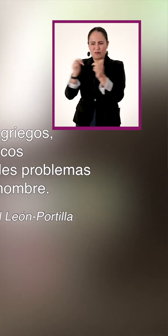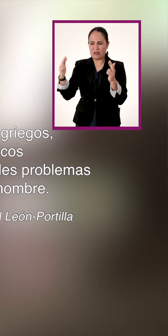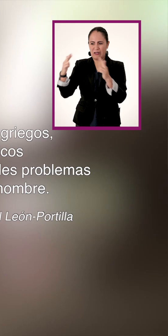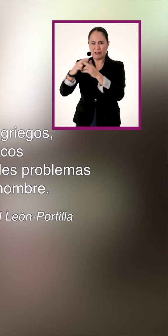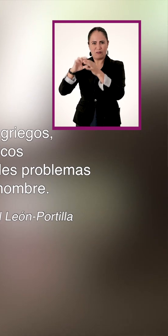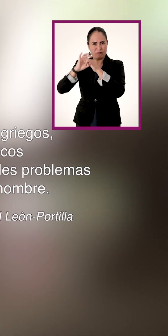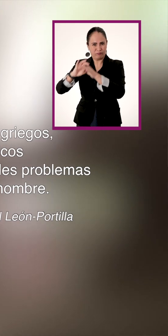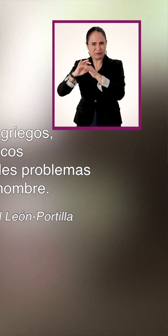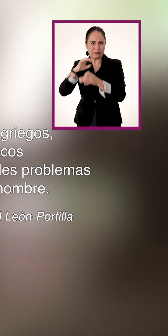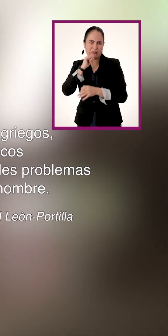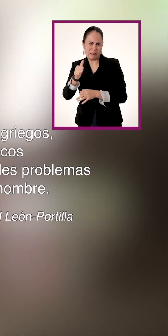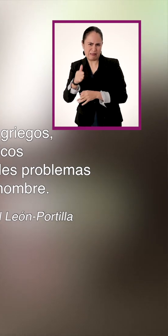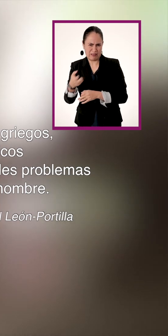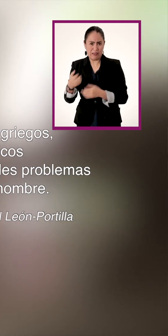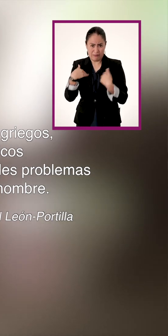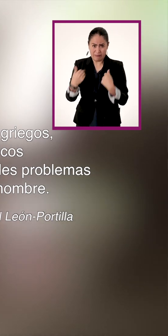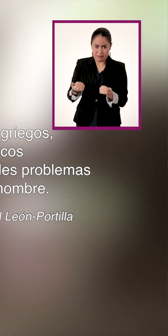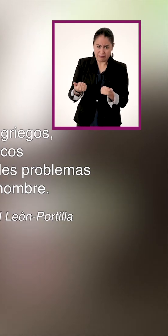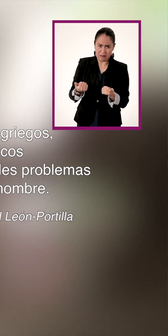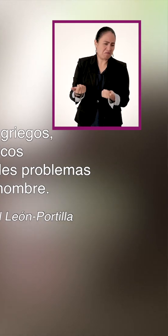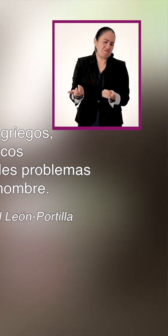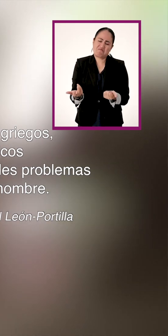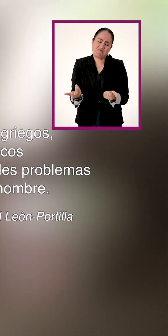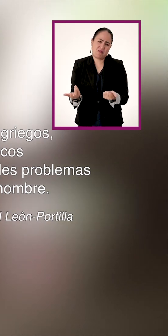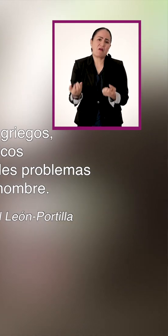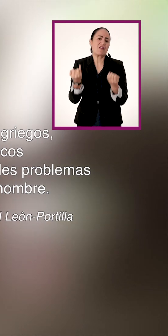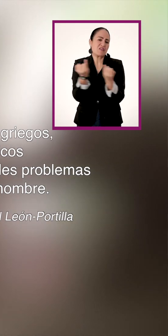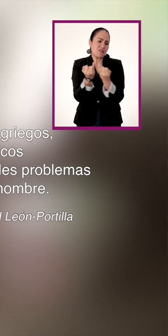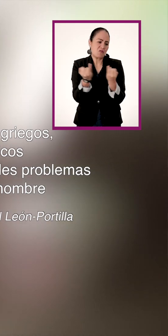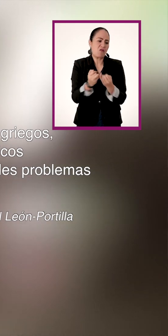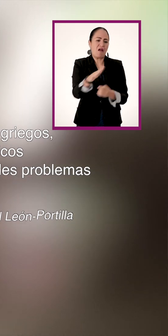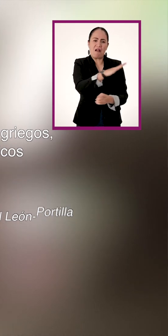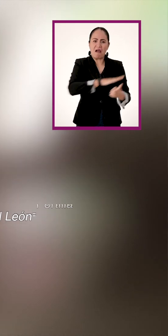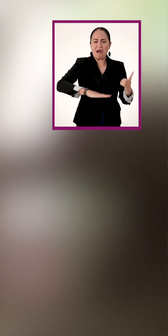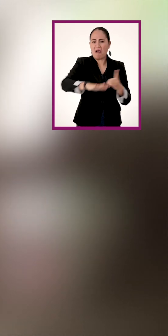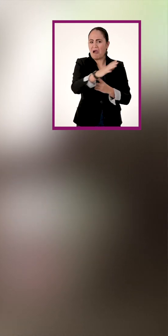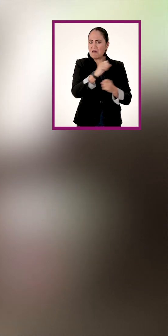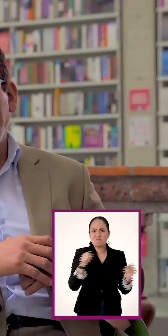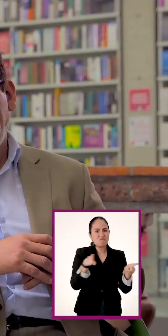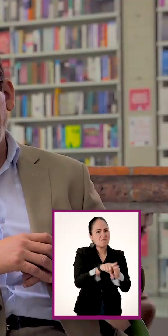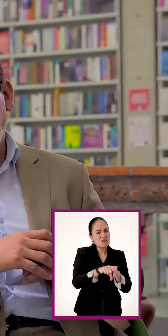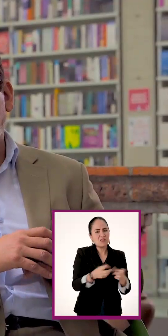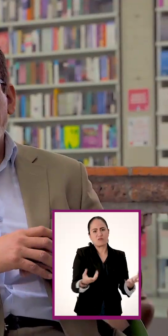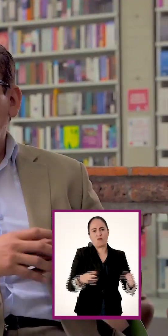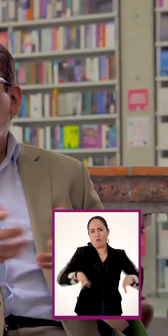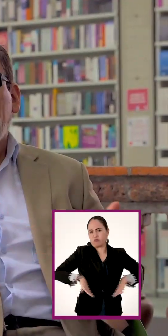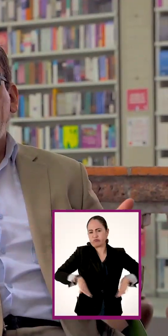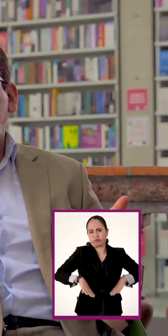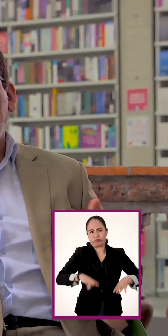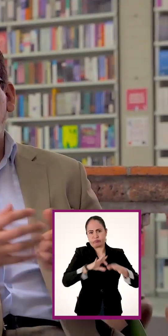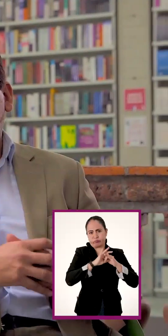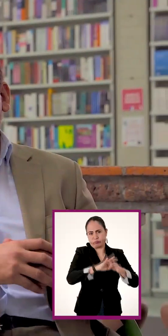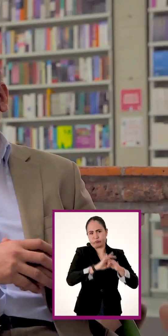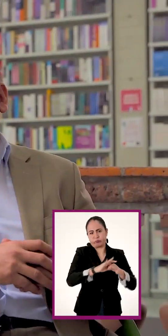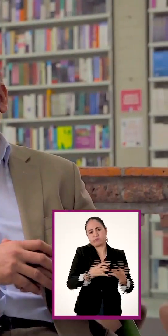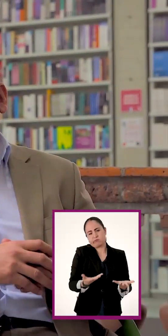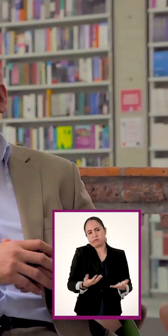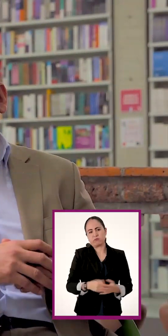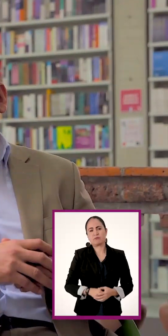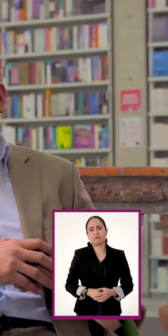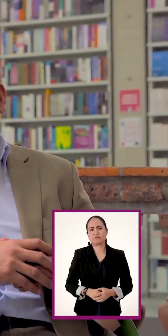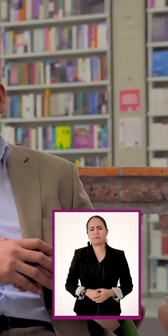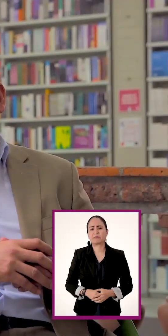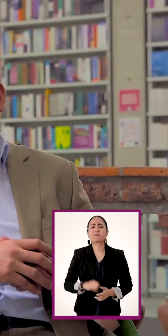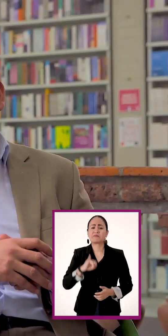por qué en otras partes y en otros contextos no tenga también valor eso, ¿no? Claro, supondremos que